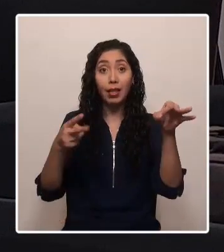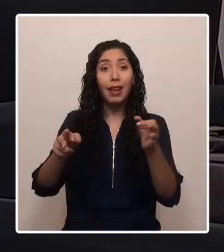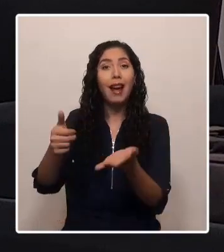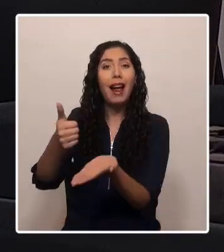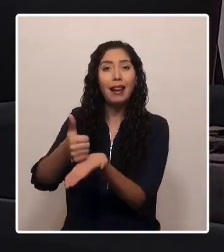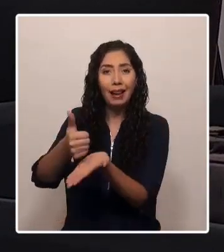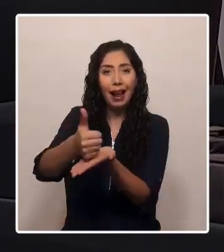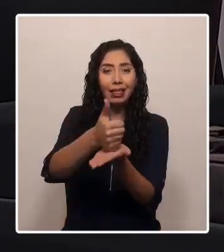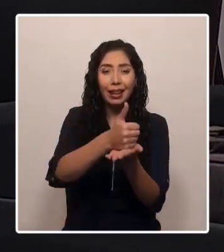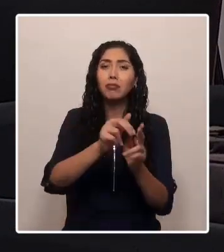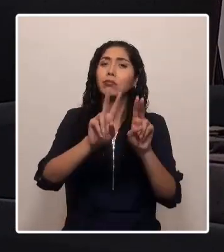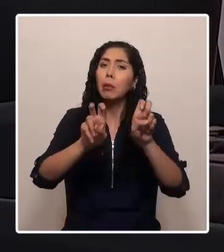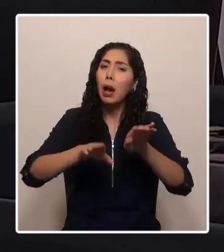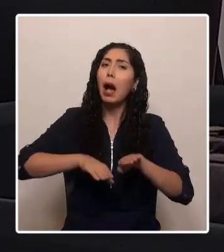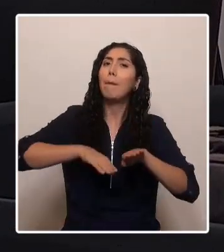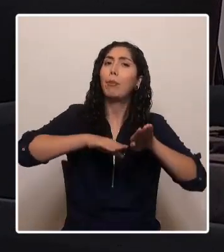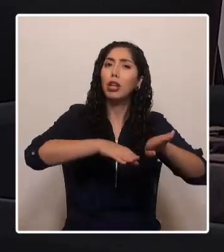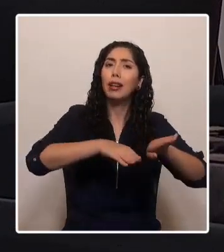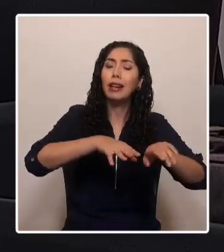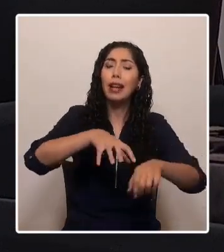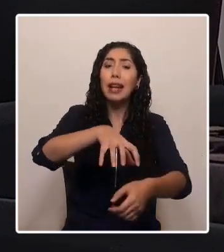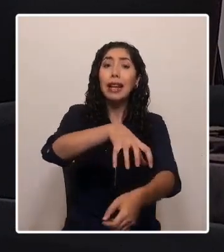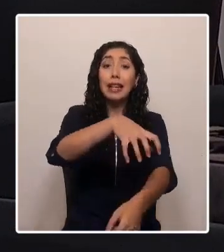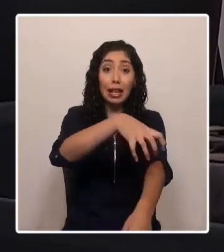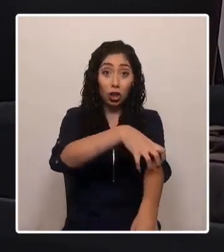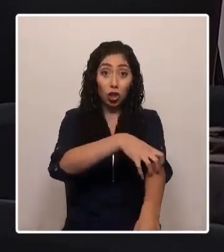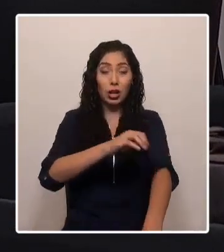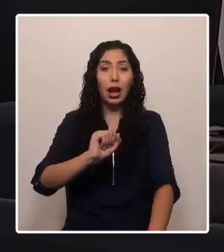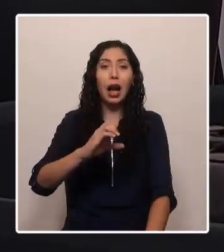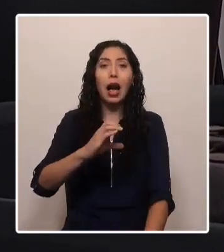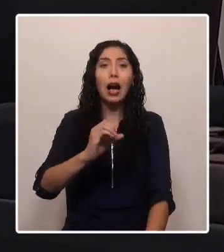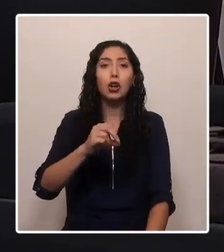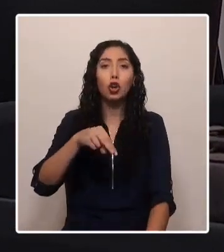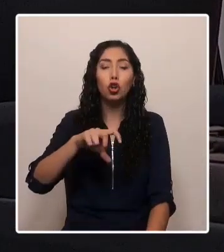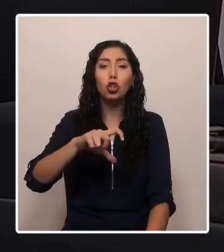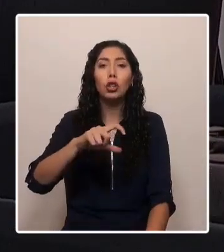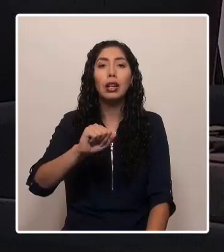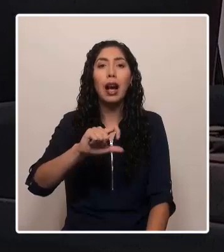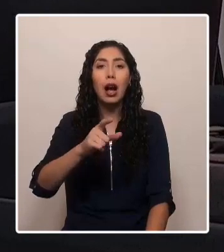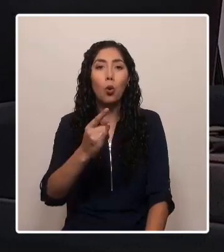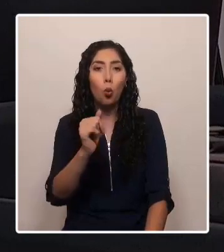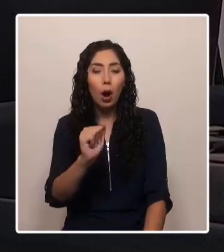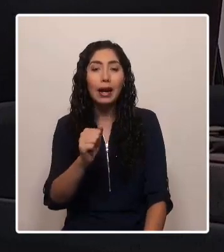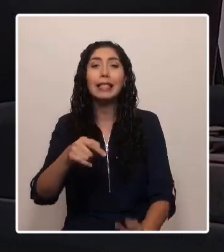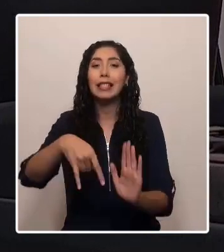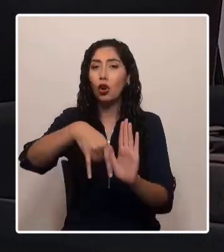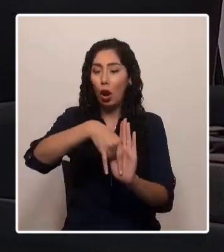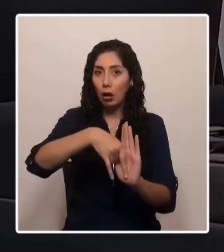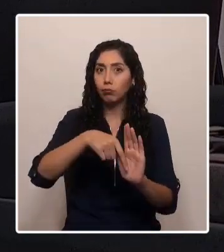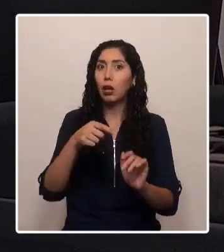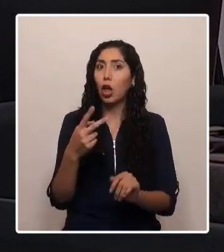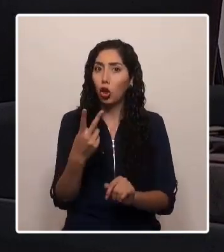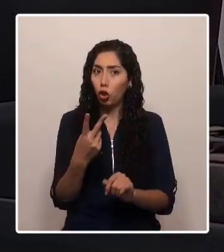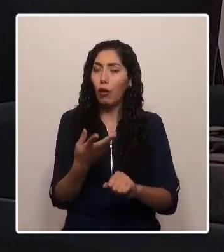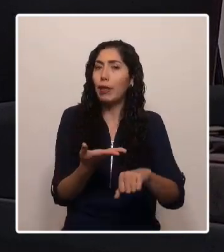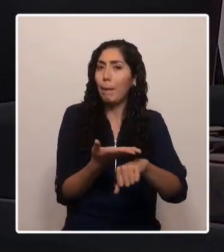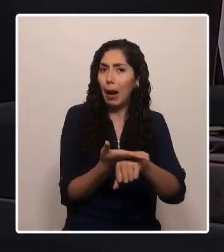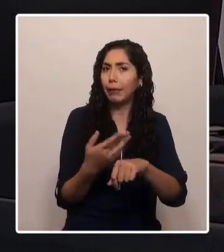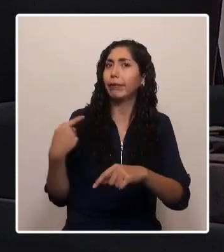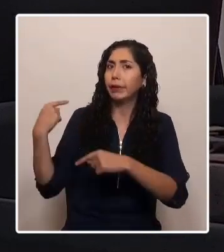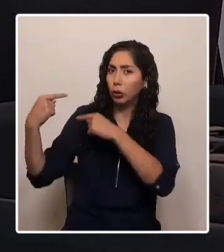para apoyar la región de Aconcagua y Chiloé. Son 2 demandas históricas en las cuales se